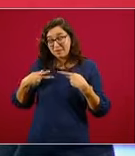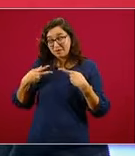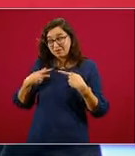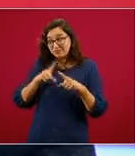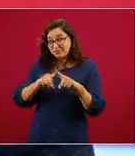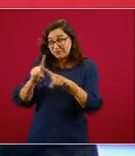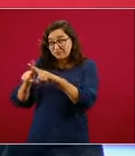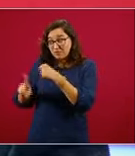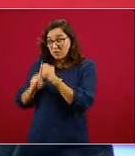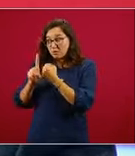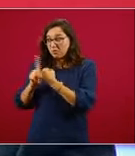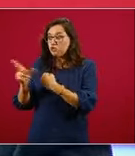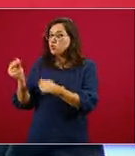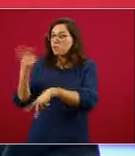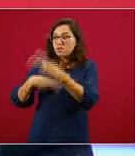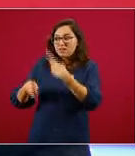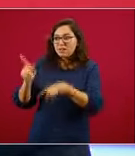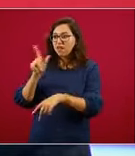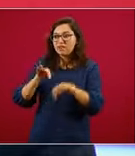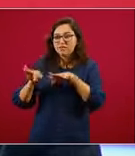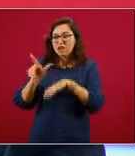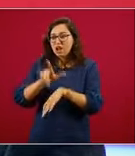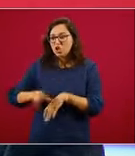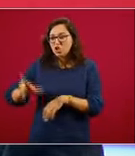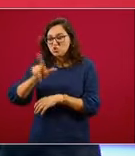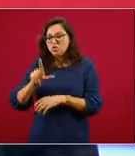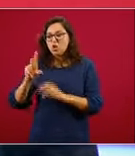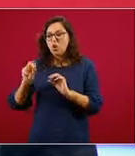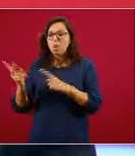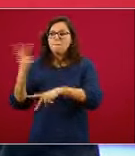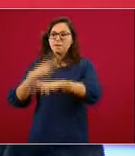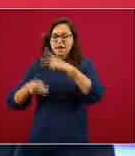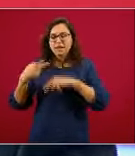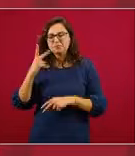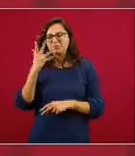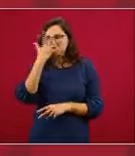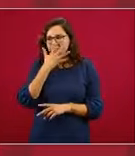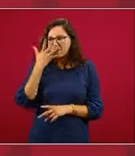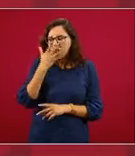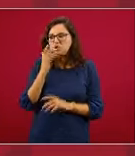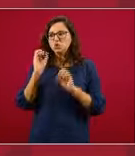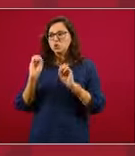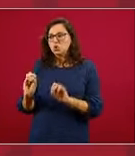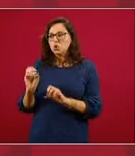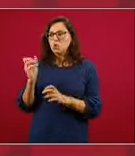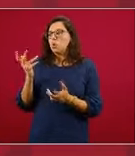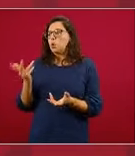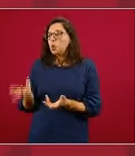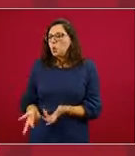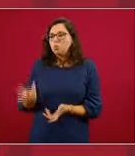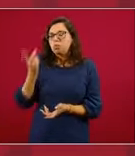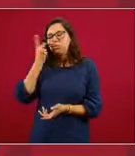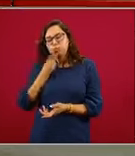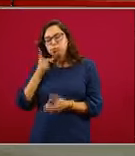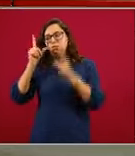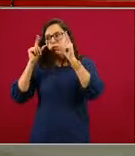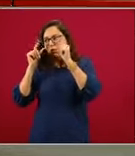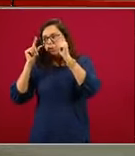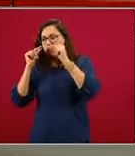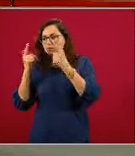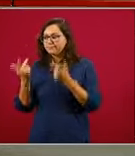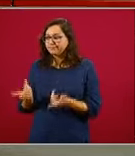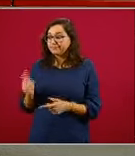sanlunes o que llegan en estado etílico o que se quedan dormidos porque están tomando alguna otra sustancia, hay que invitarles a que se traten. Esto es un